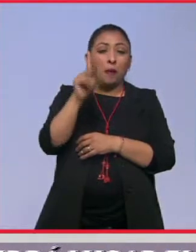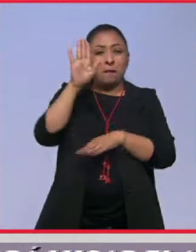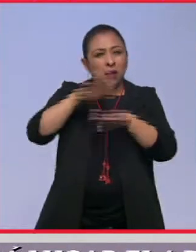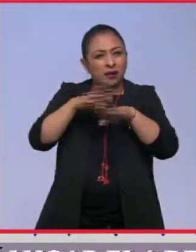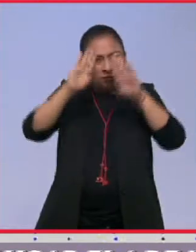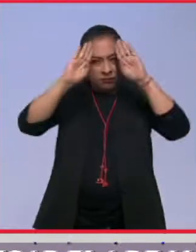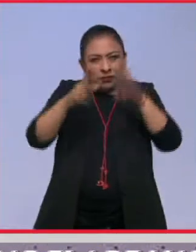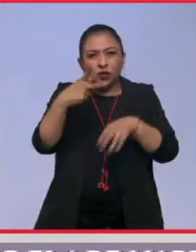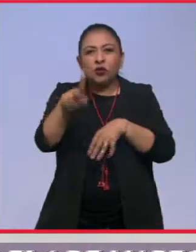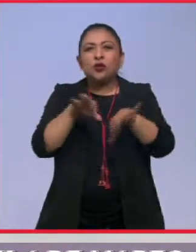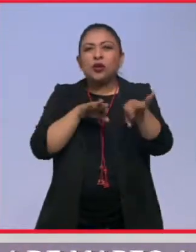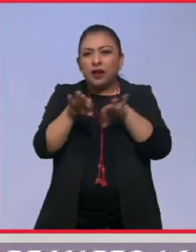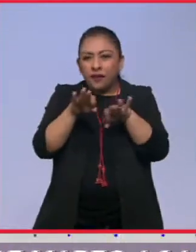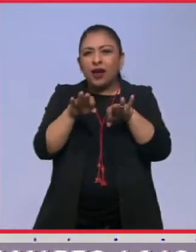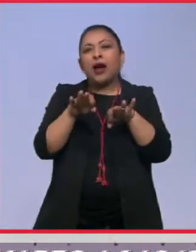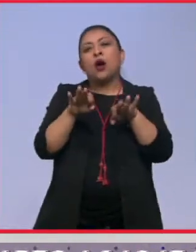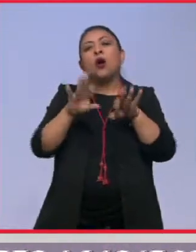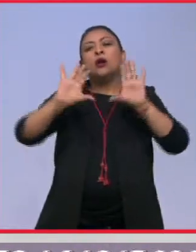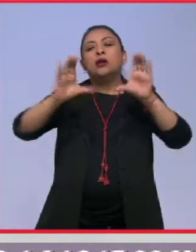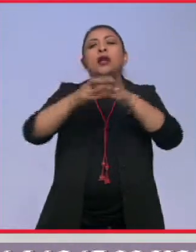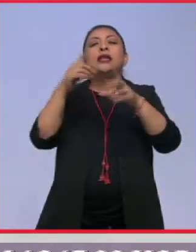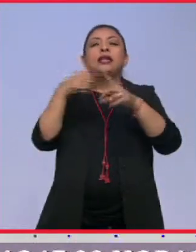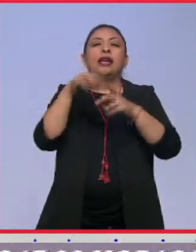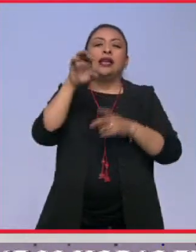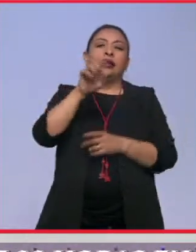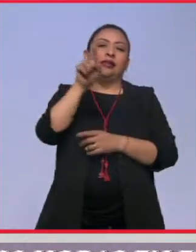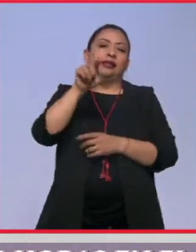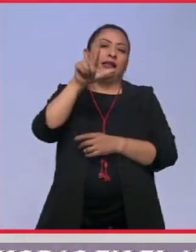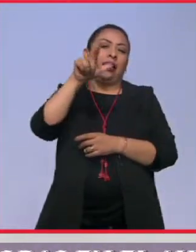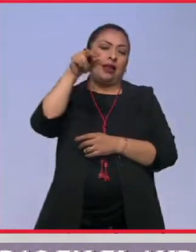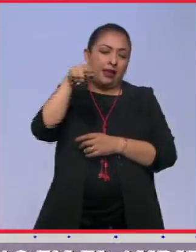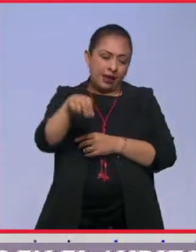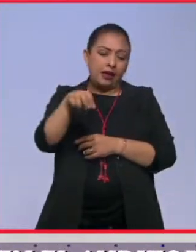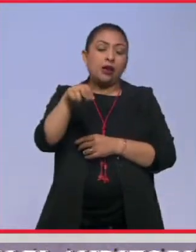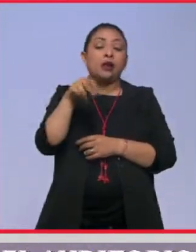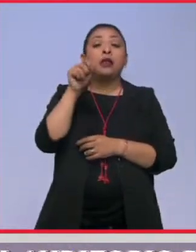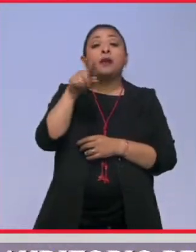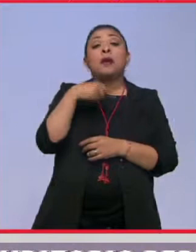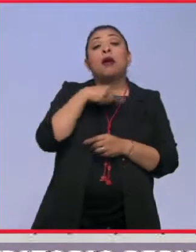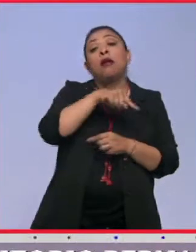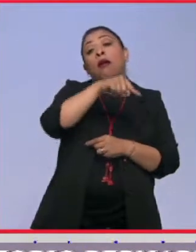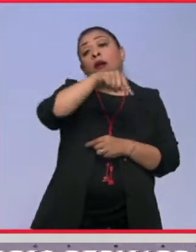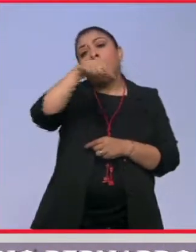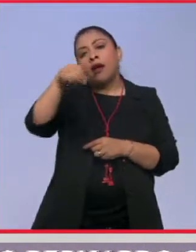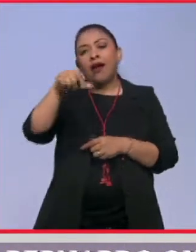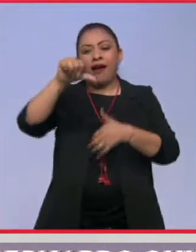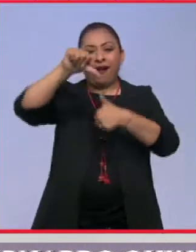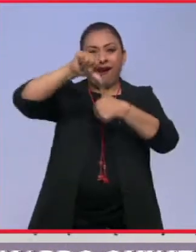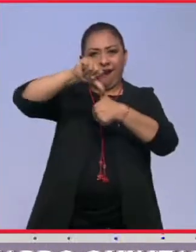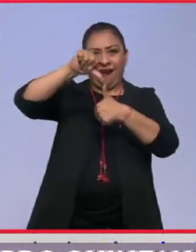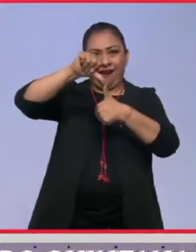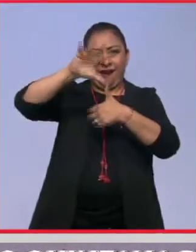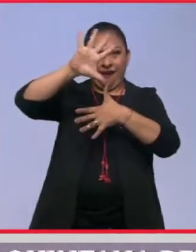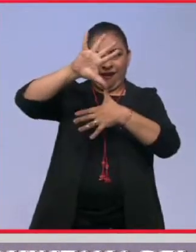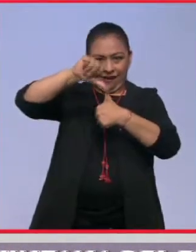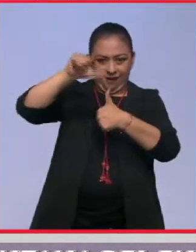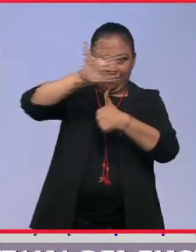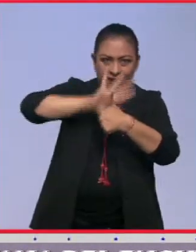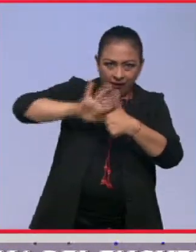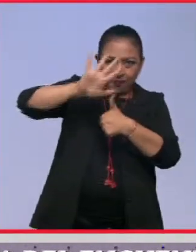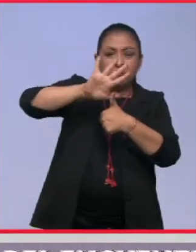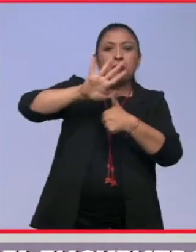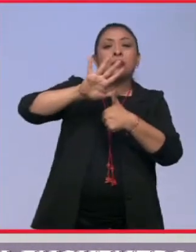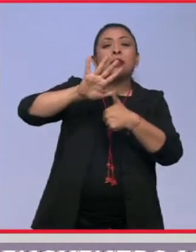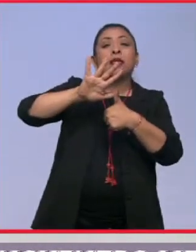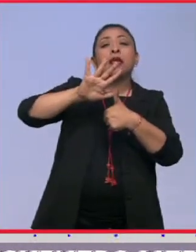trabajo con el ZLN, su trayectoria a través de Centroamérica, y digamos